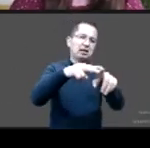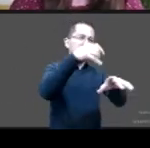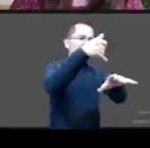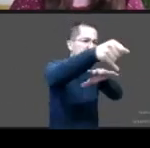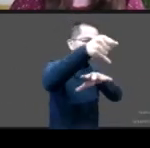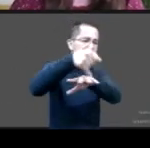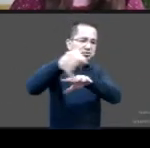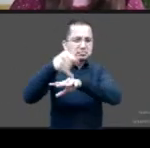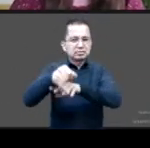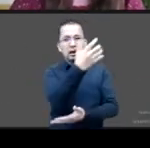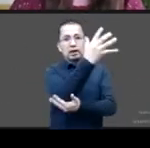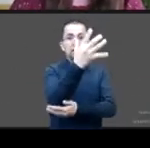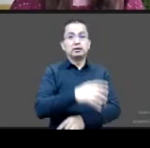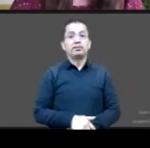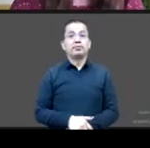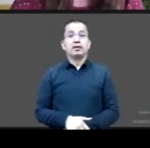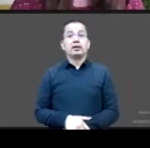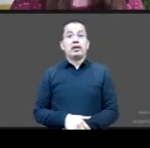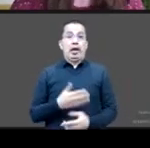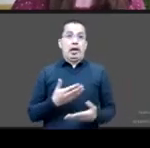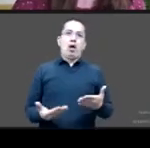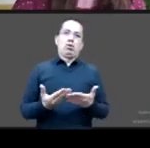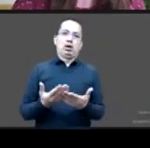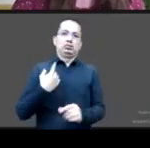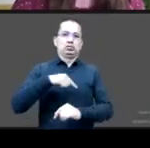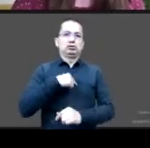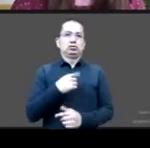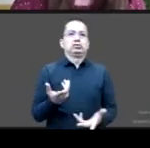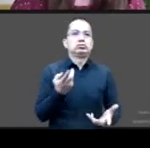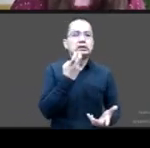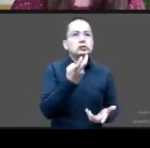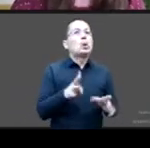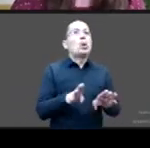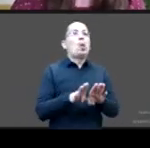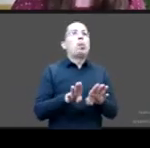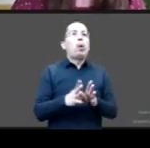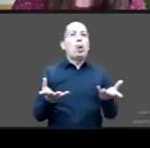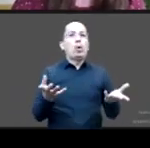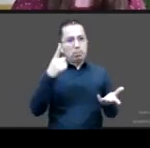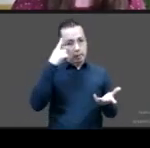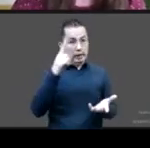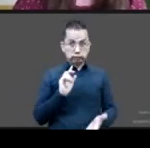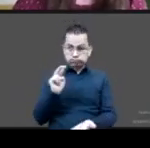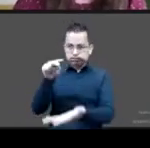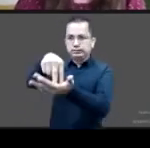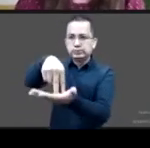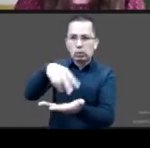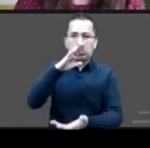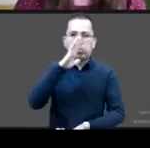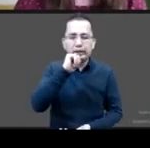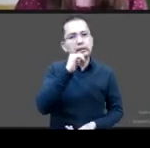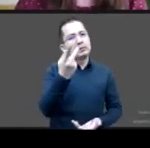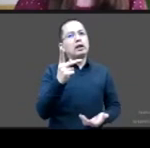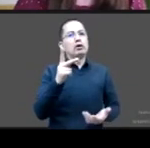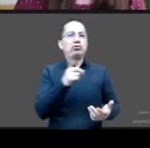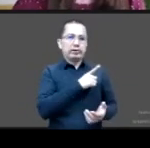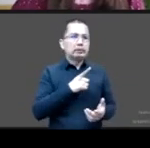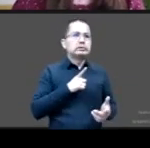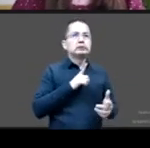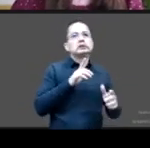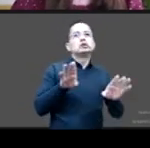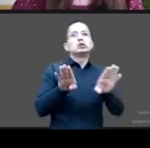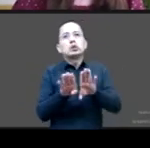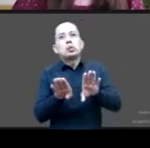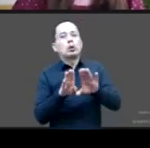reestructurando la manera de hacer presencial y virtual pues esta dinámica ecológica en el área de la pobreza